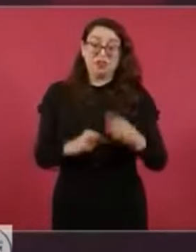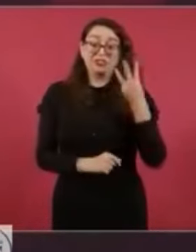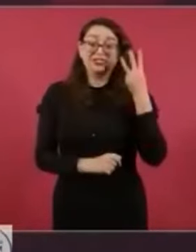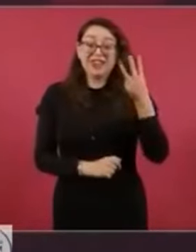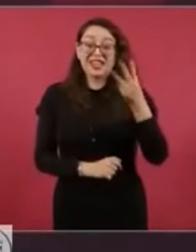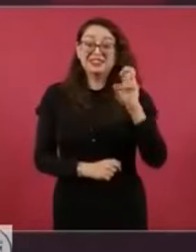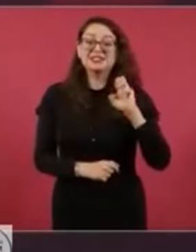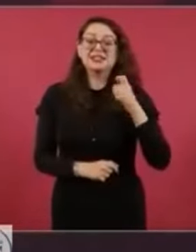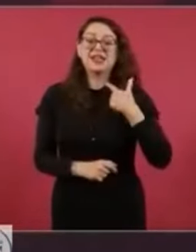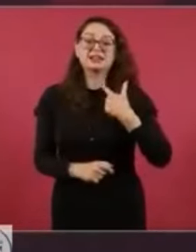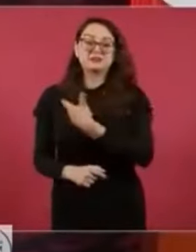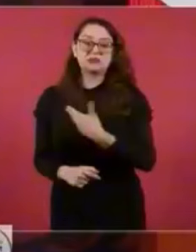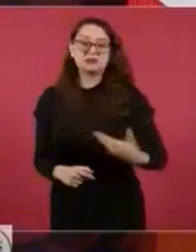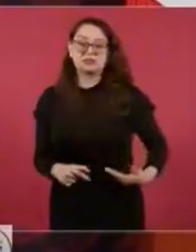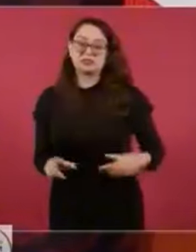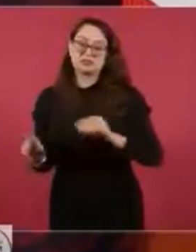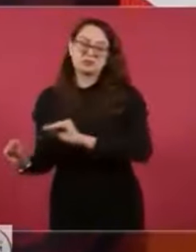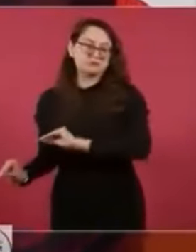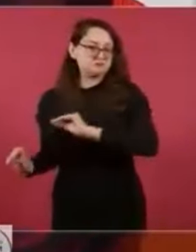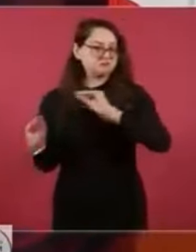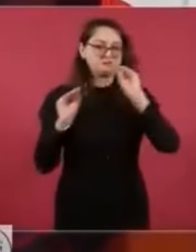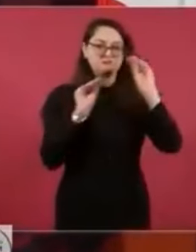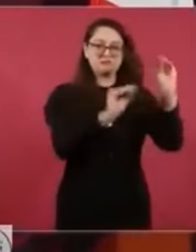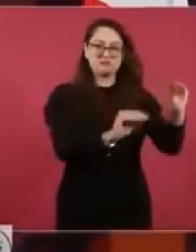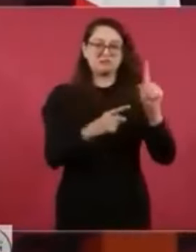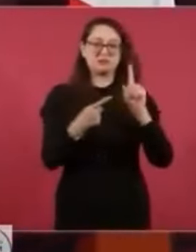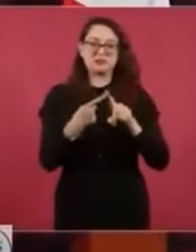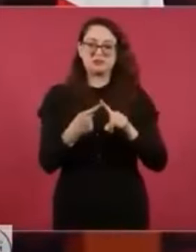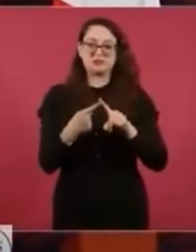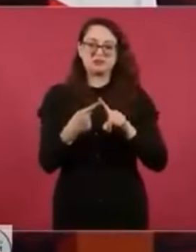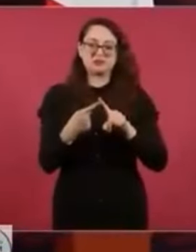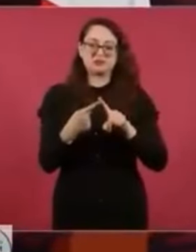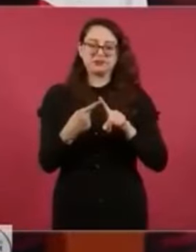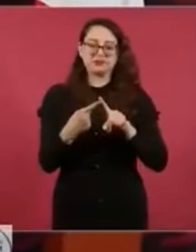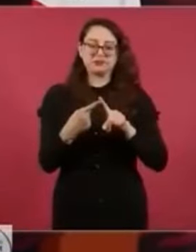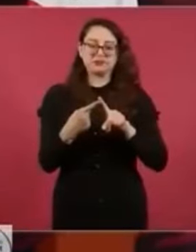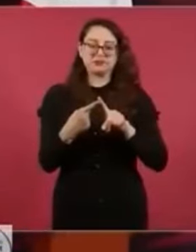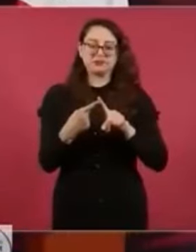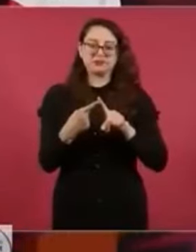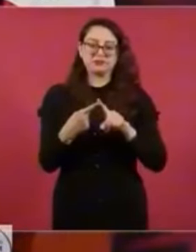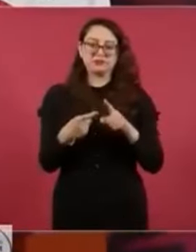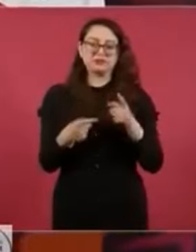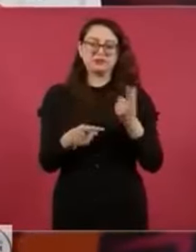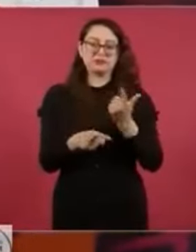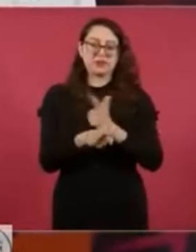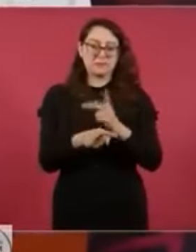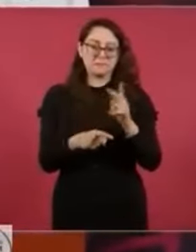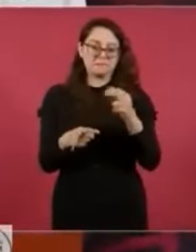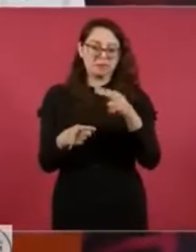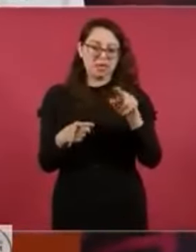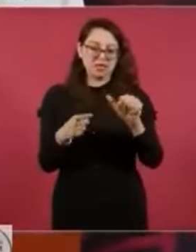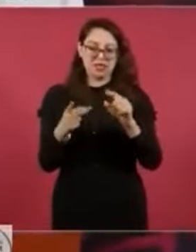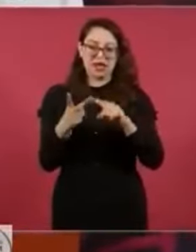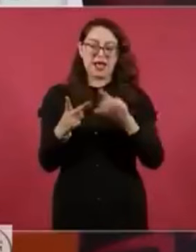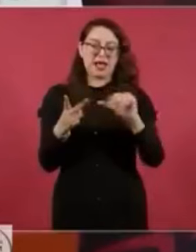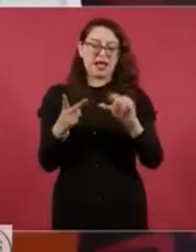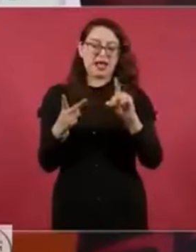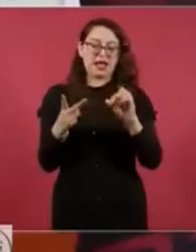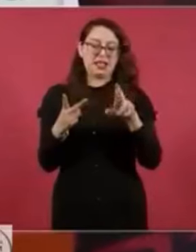expresidentes Allá está este el Liceo Peña ya está